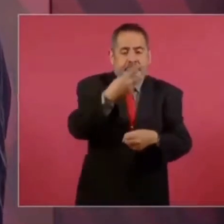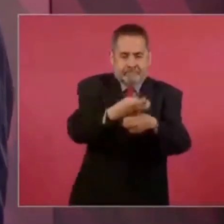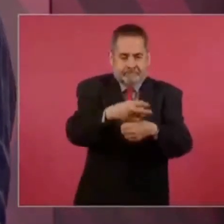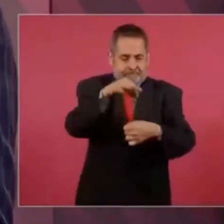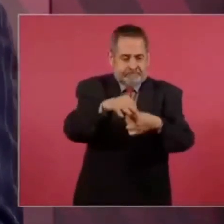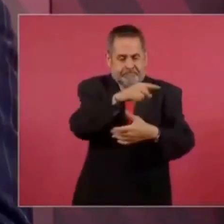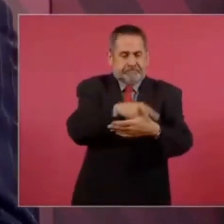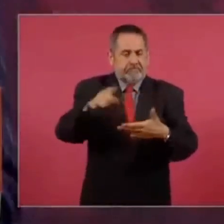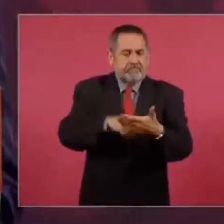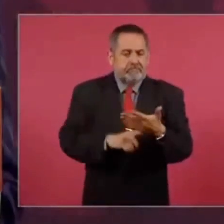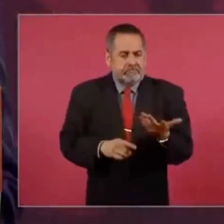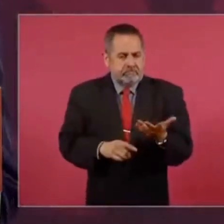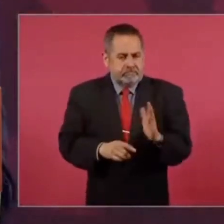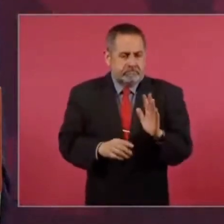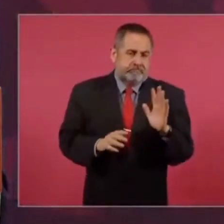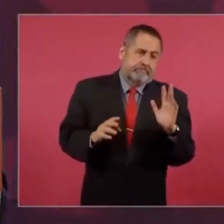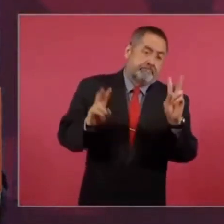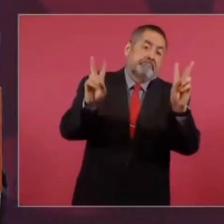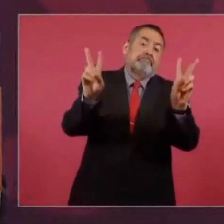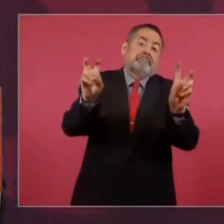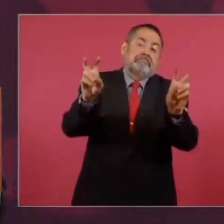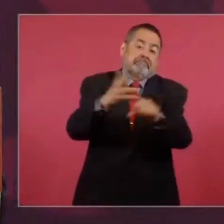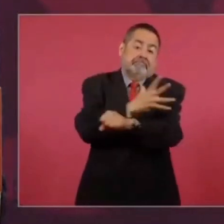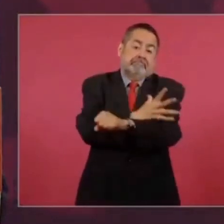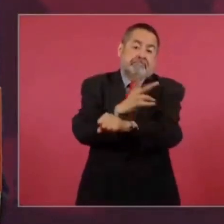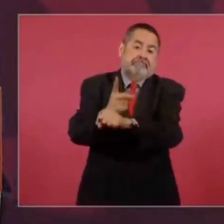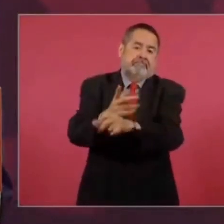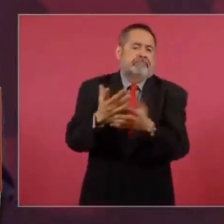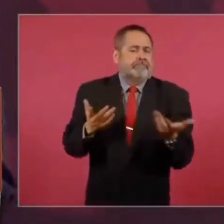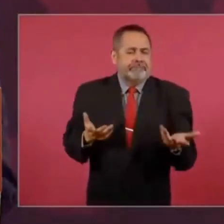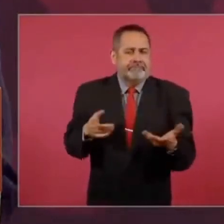con todas las de la ley, entre comillas.